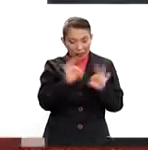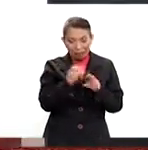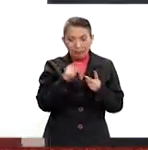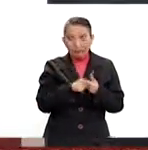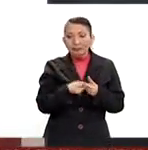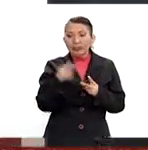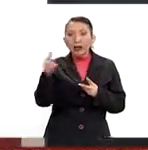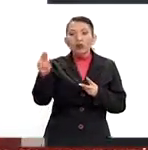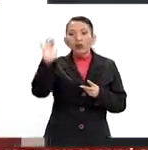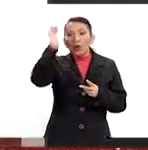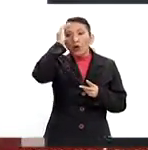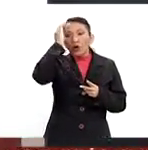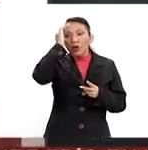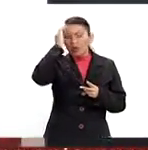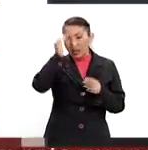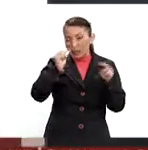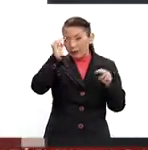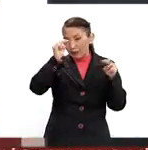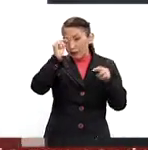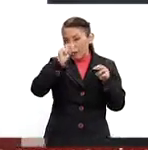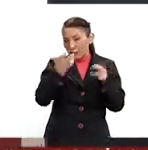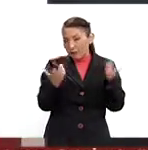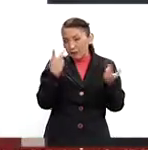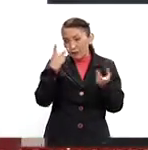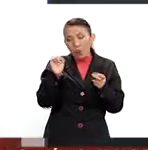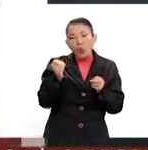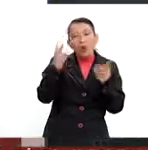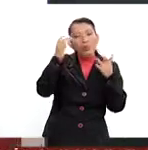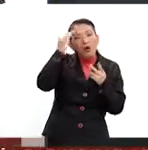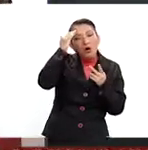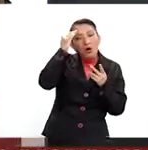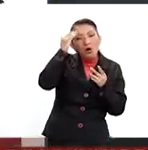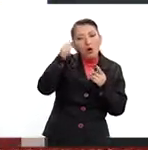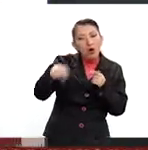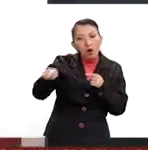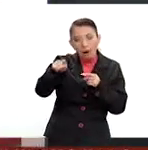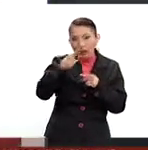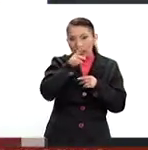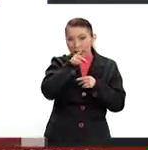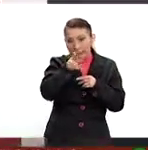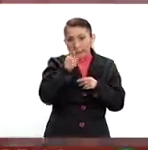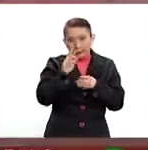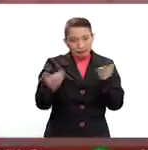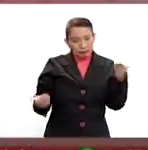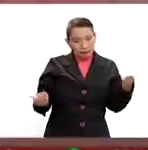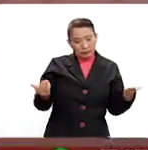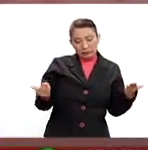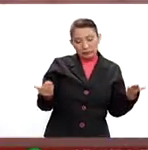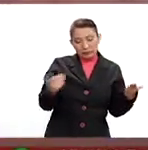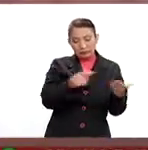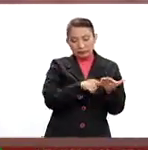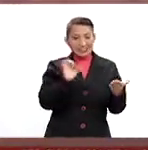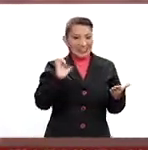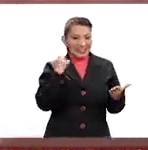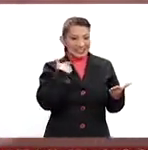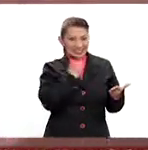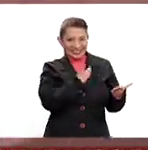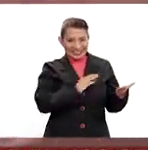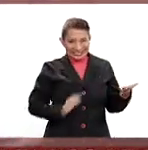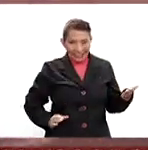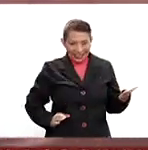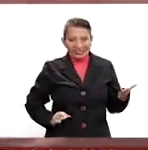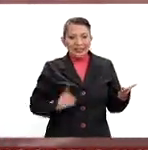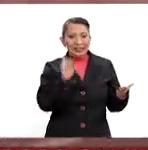son el nivel de conocimiento, y aquí en otros, digamos, reportes lo hemos comparado con la ex